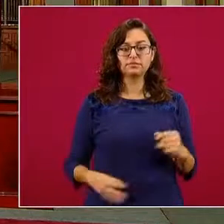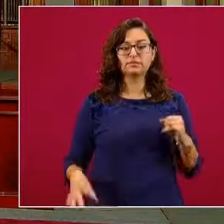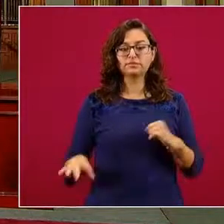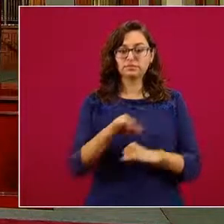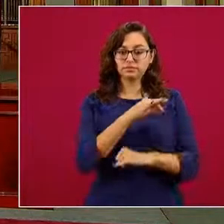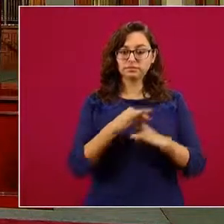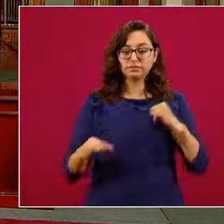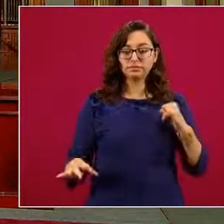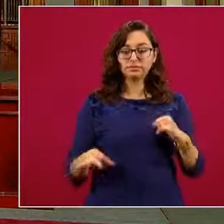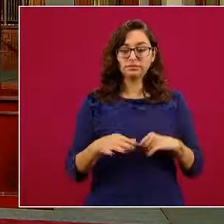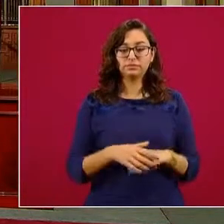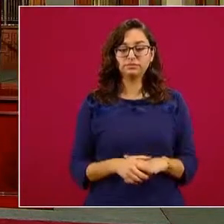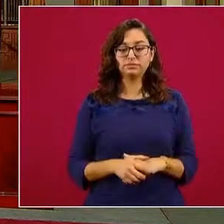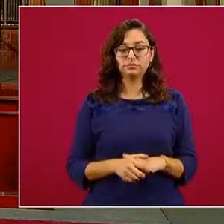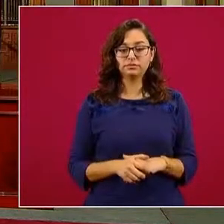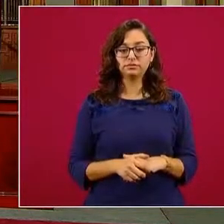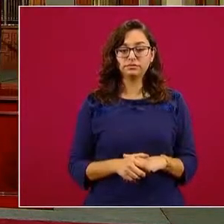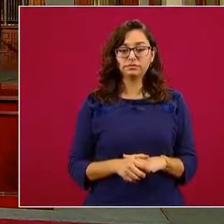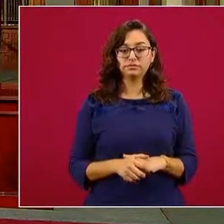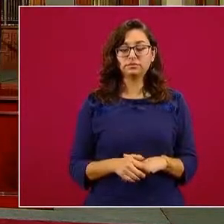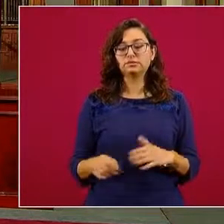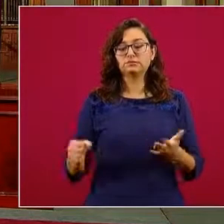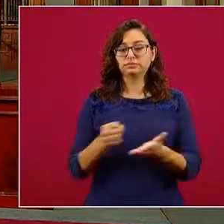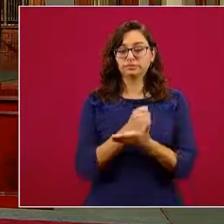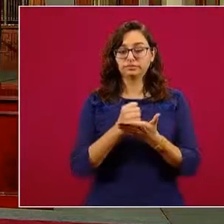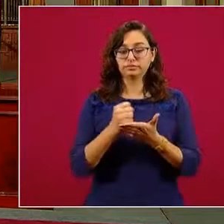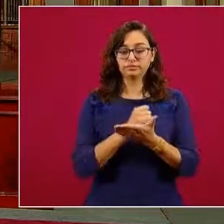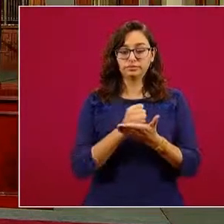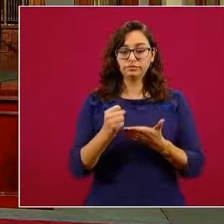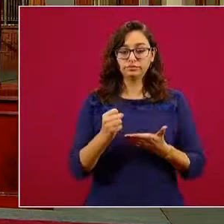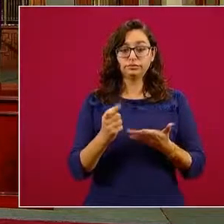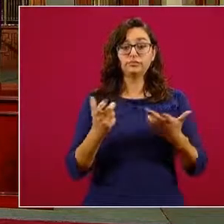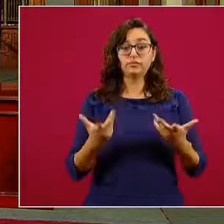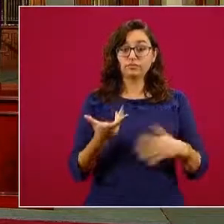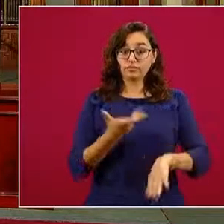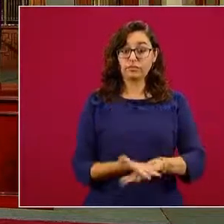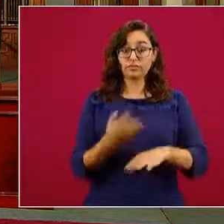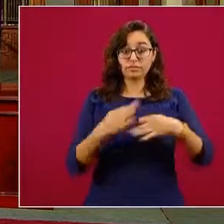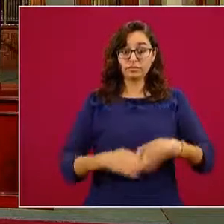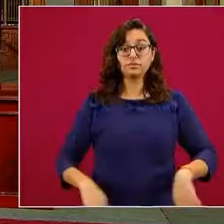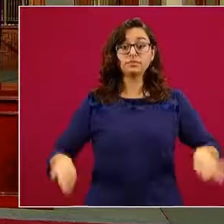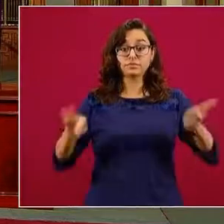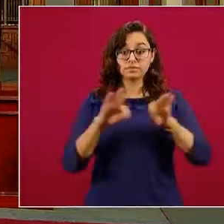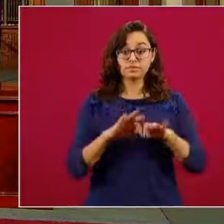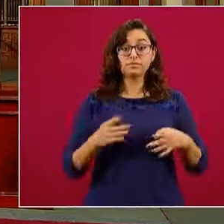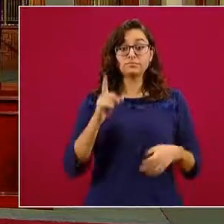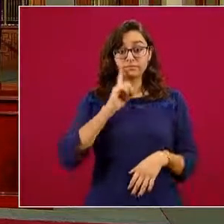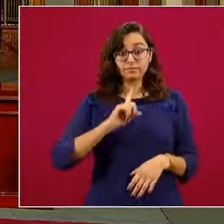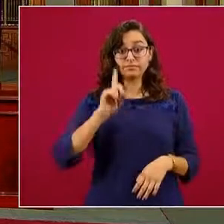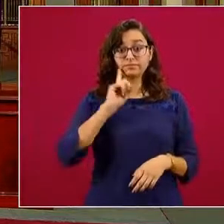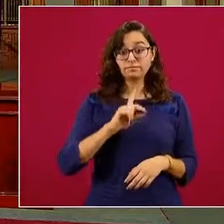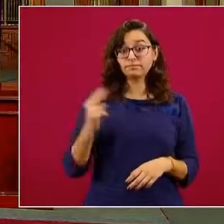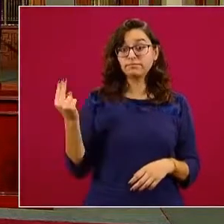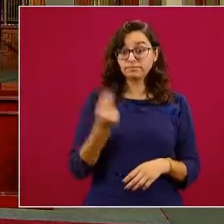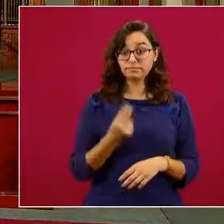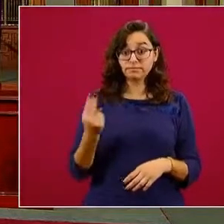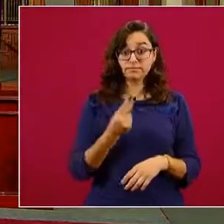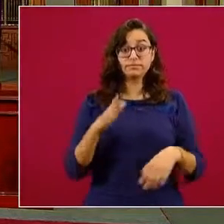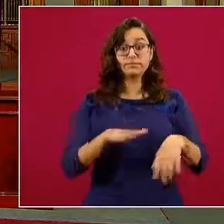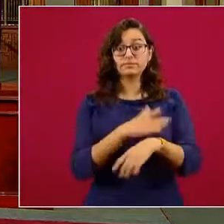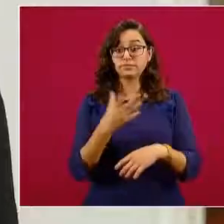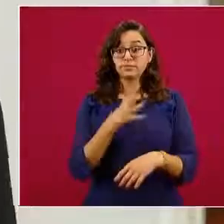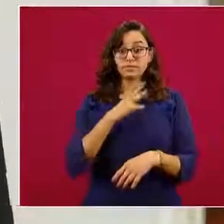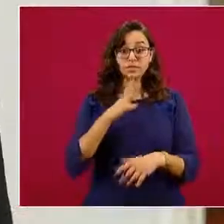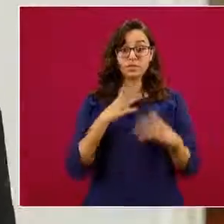finalmente, el último crédito porque es muy relevante para las mujeres, porque muchas mujeres